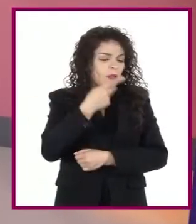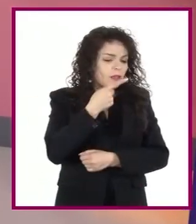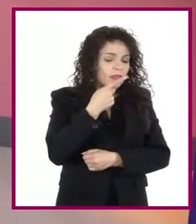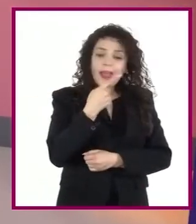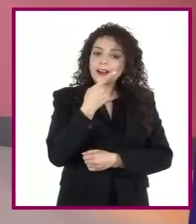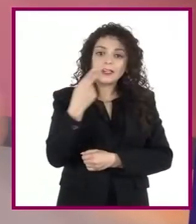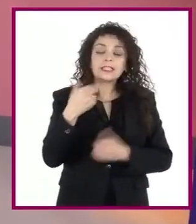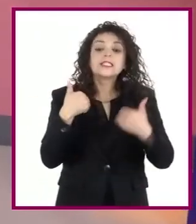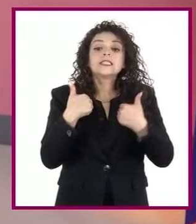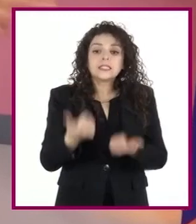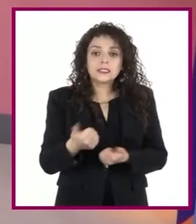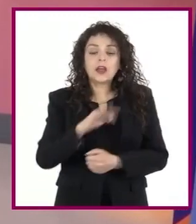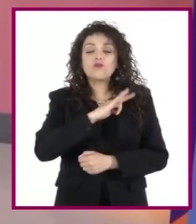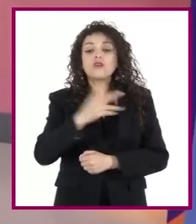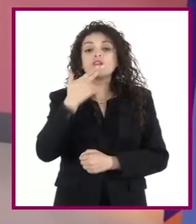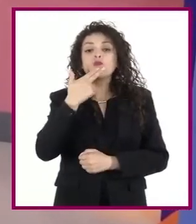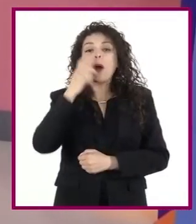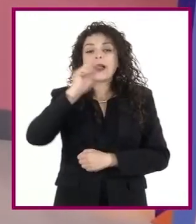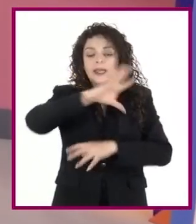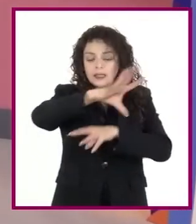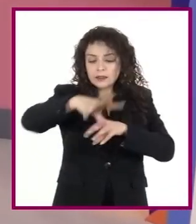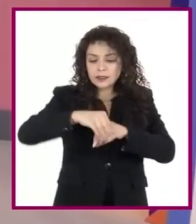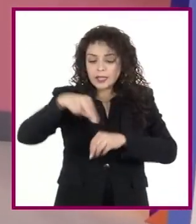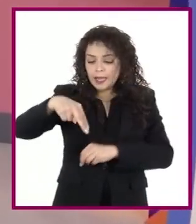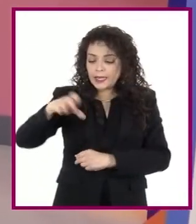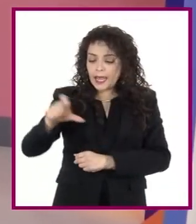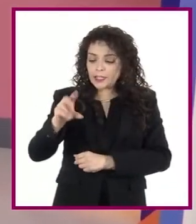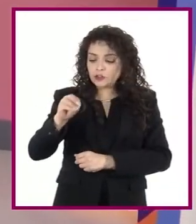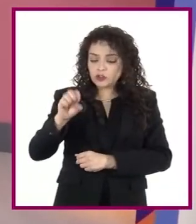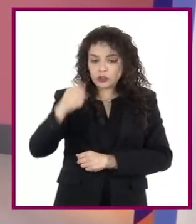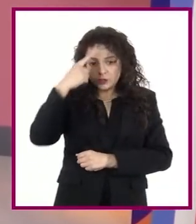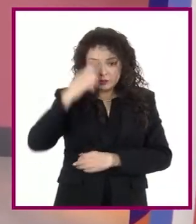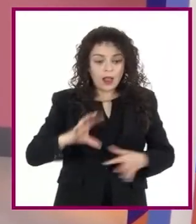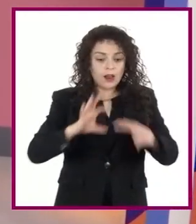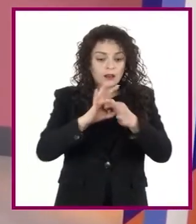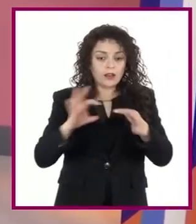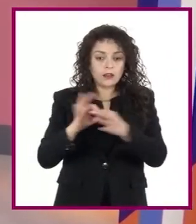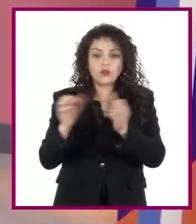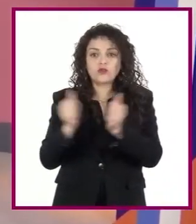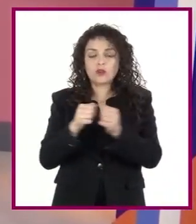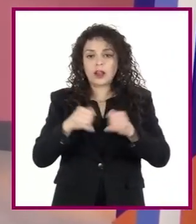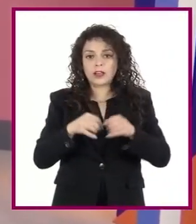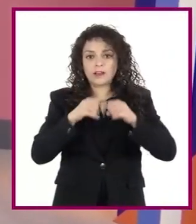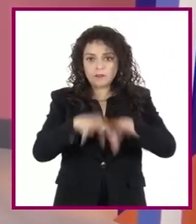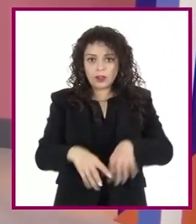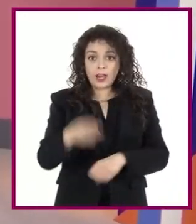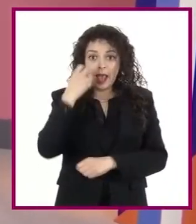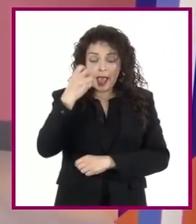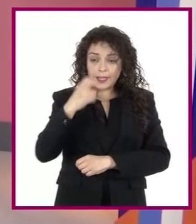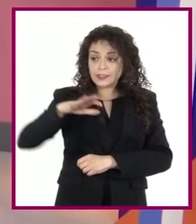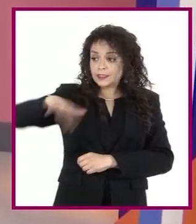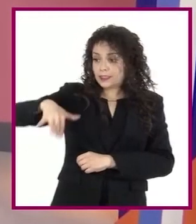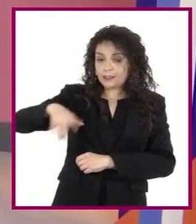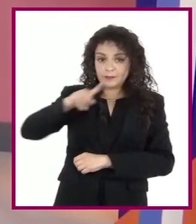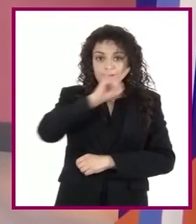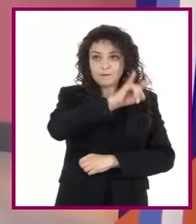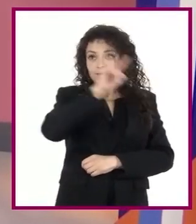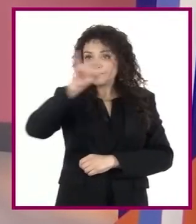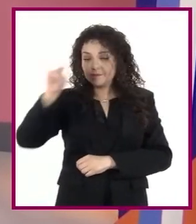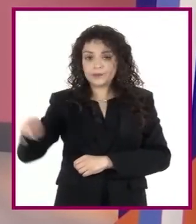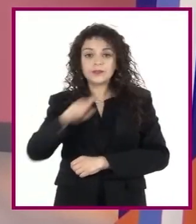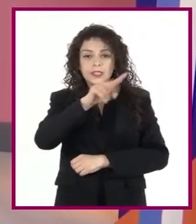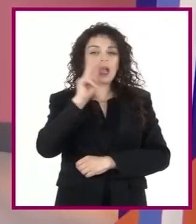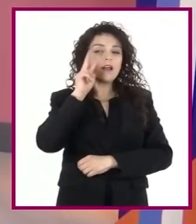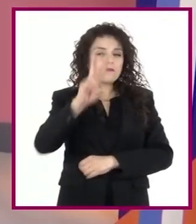usar nexos para hilar la información. Veamos el extracto de los anteriores textos y observen los nexos